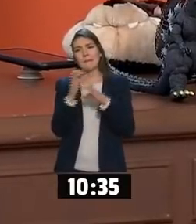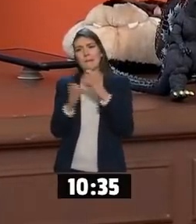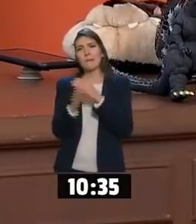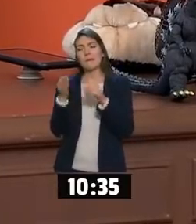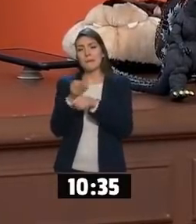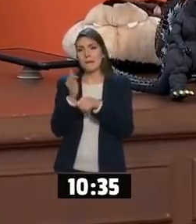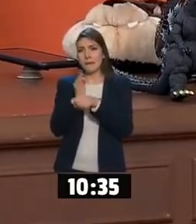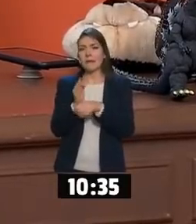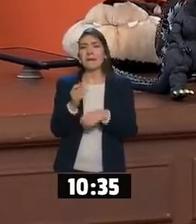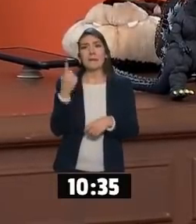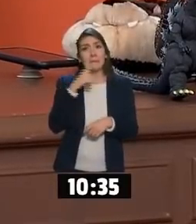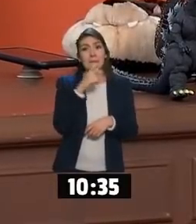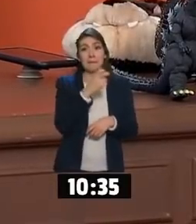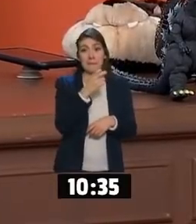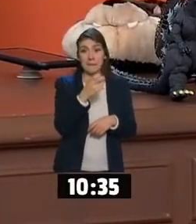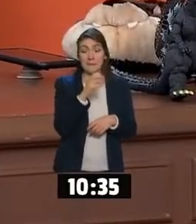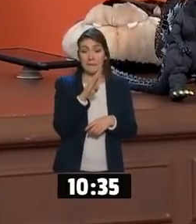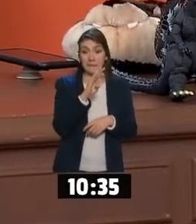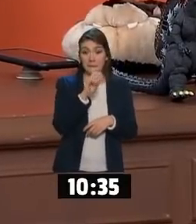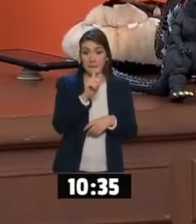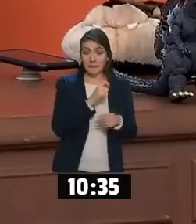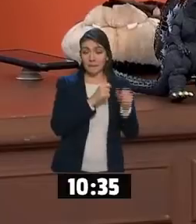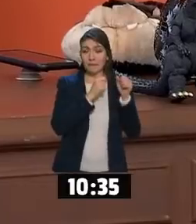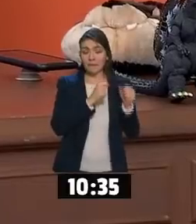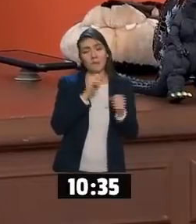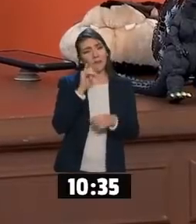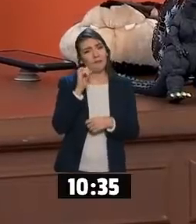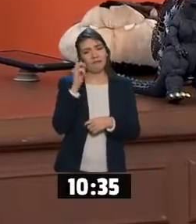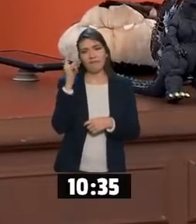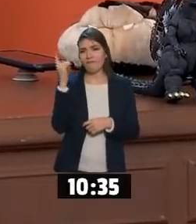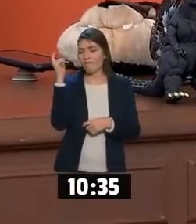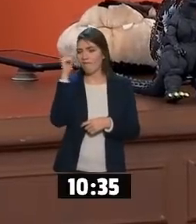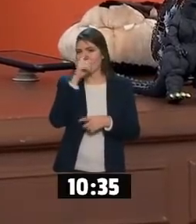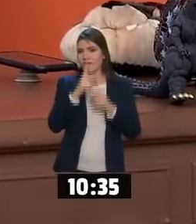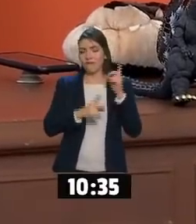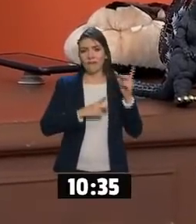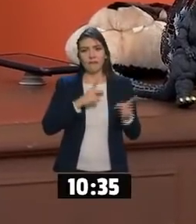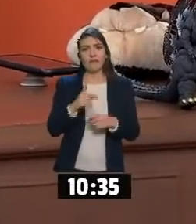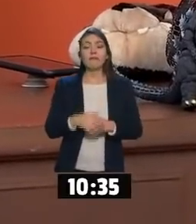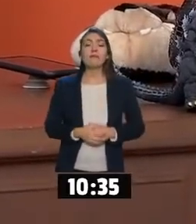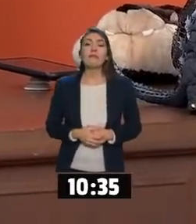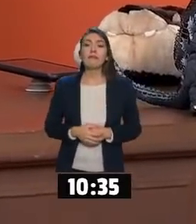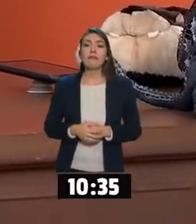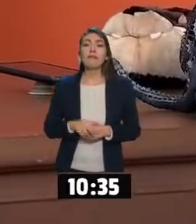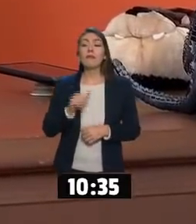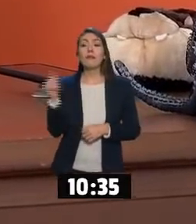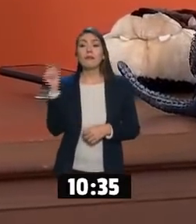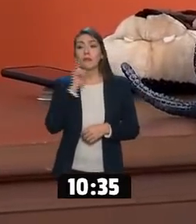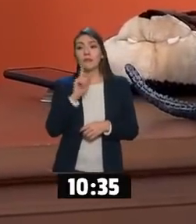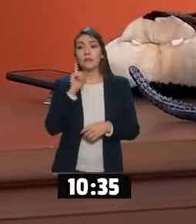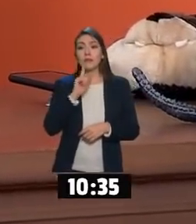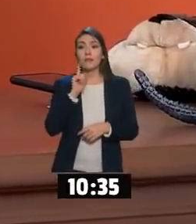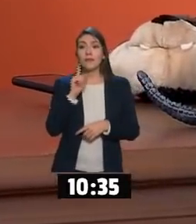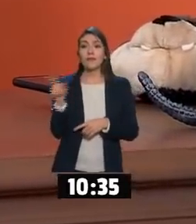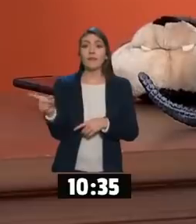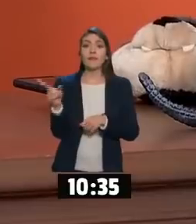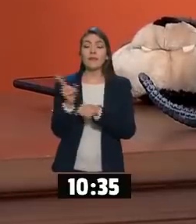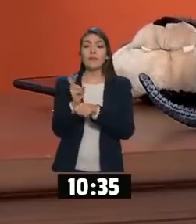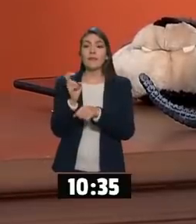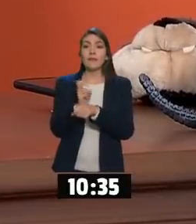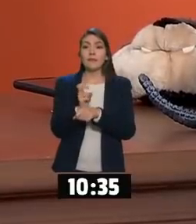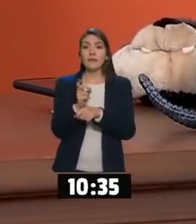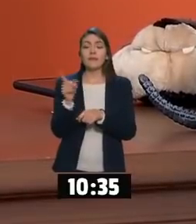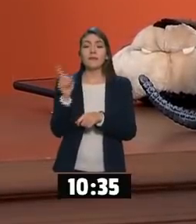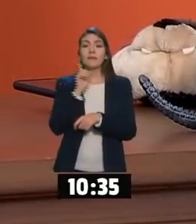un deporte bien difícil. Sí. Nuestra siguiente invitada viene a platicarnos sobre una obra que tiene un nombre, para empezar,